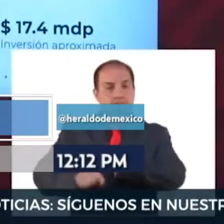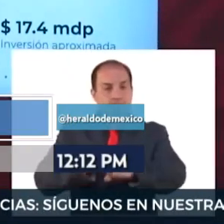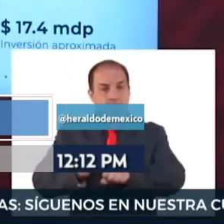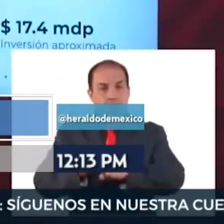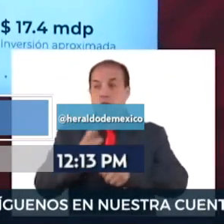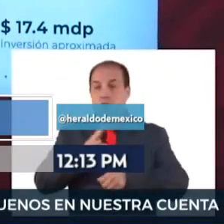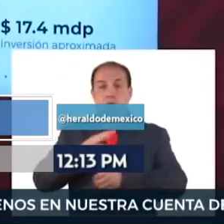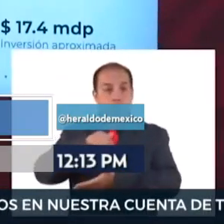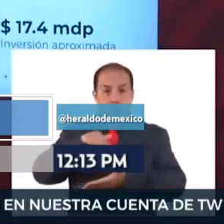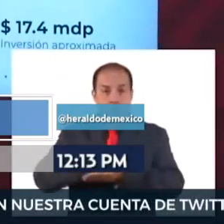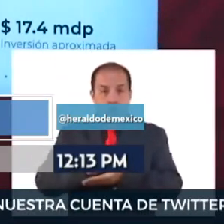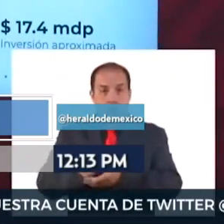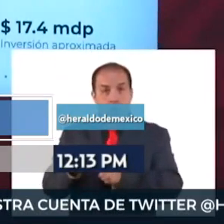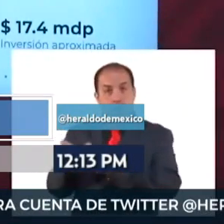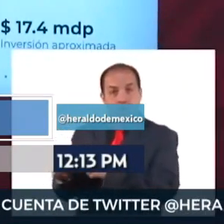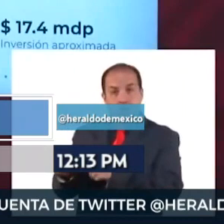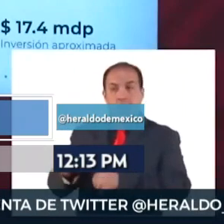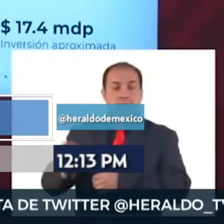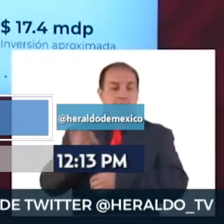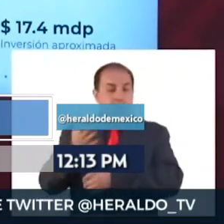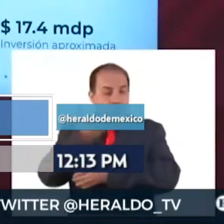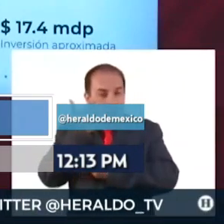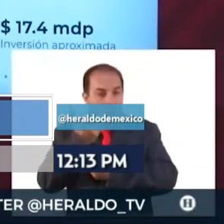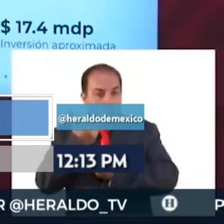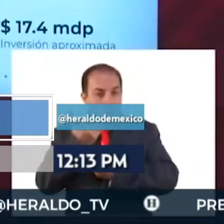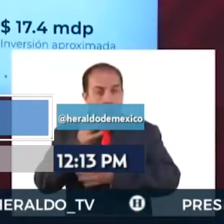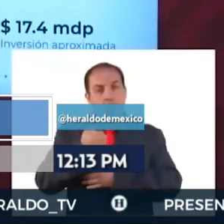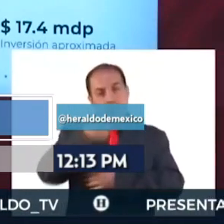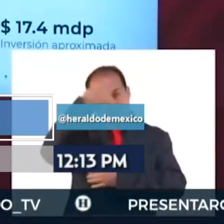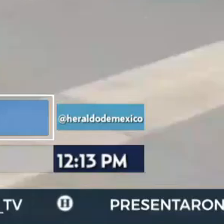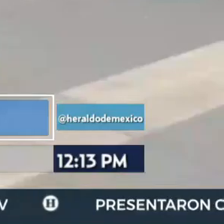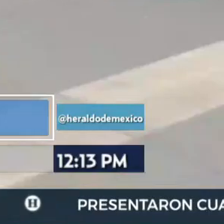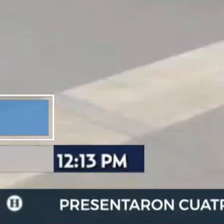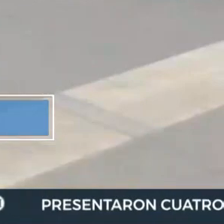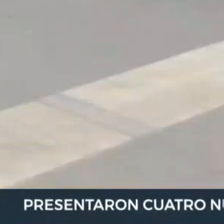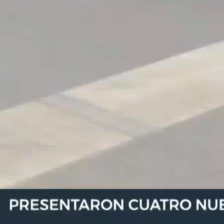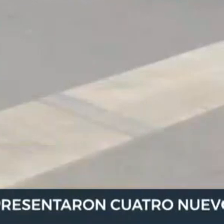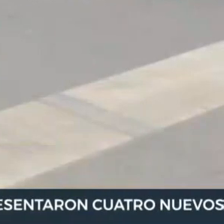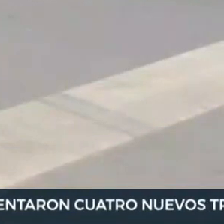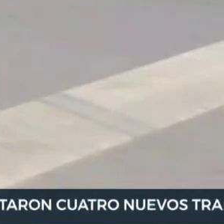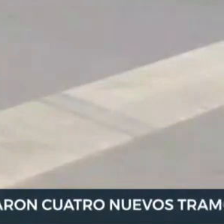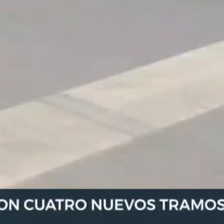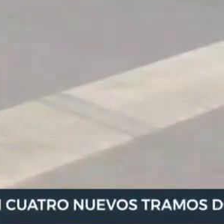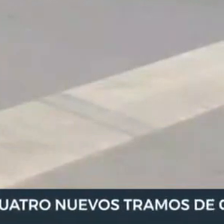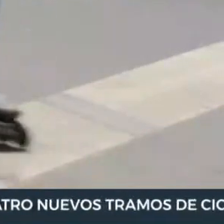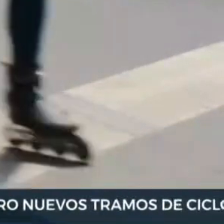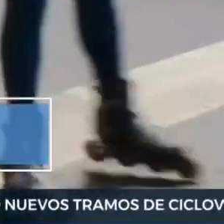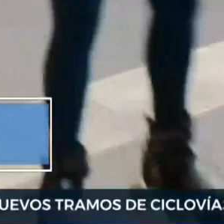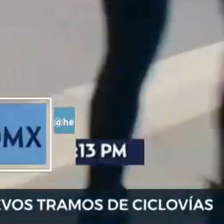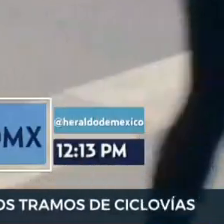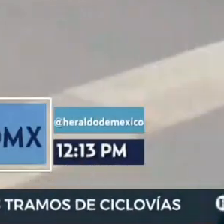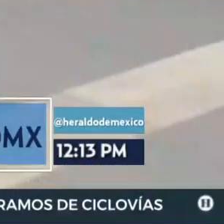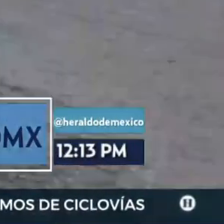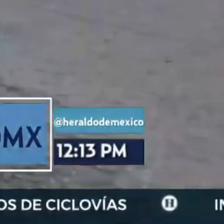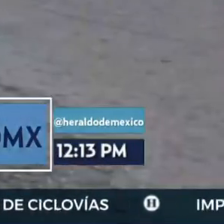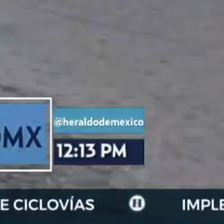resguardado, tal vez no tienen la experiencia o no se atreven aún a usar la bicicleta sobre las calles. Ahora están próximos a inaugurar 4